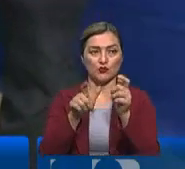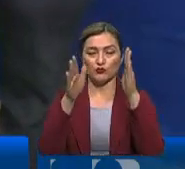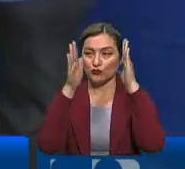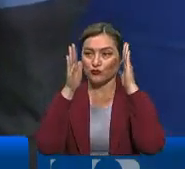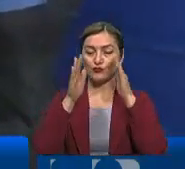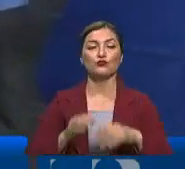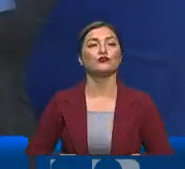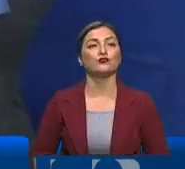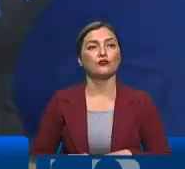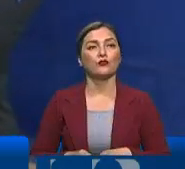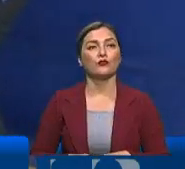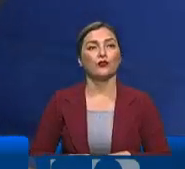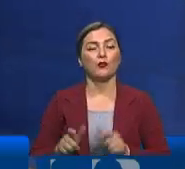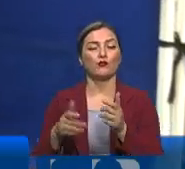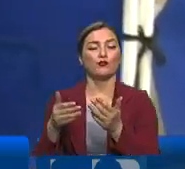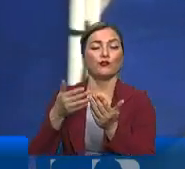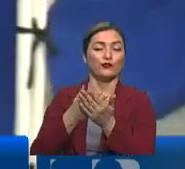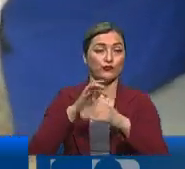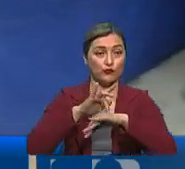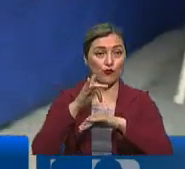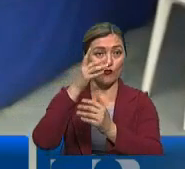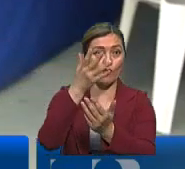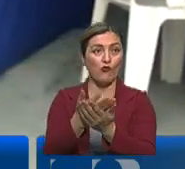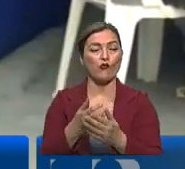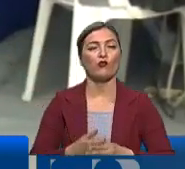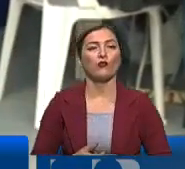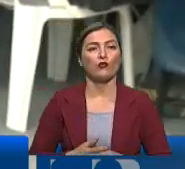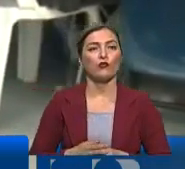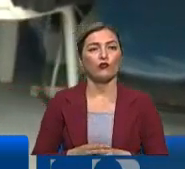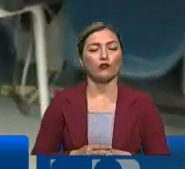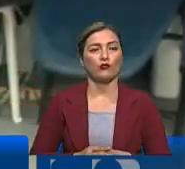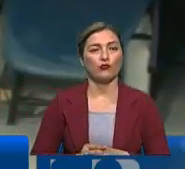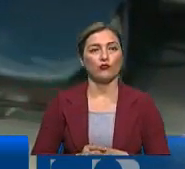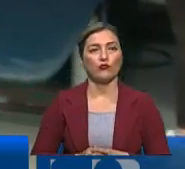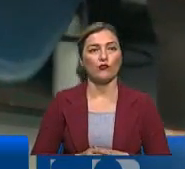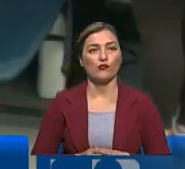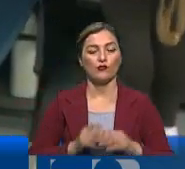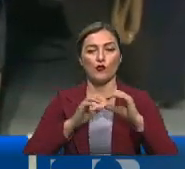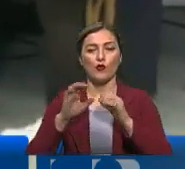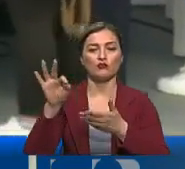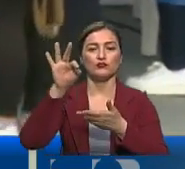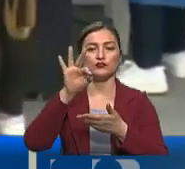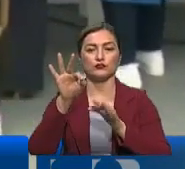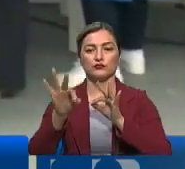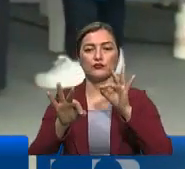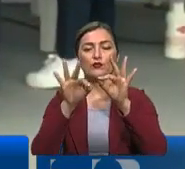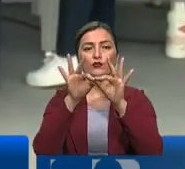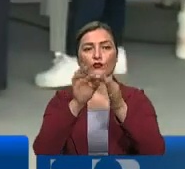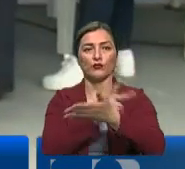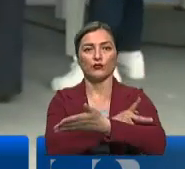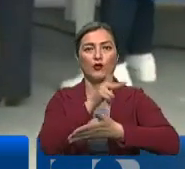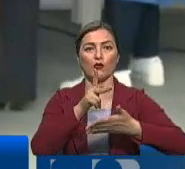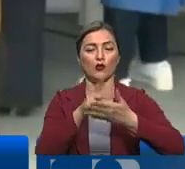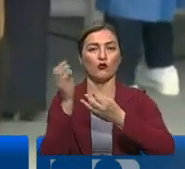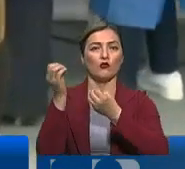ciudadanía que desde muy tempranito acudió a este lugar. Vamos a conversar con una representante de la prefectura de Pichincha para que